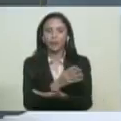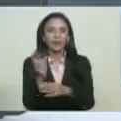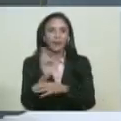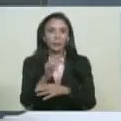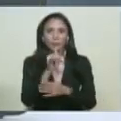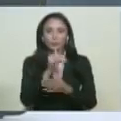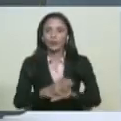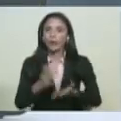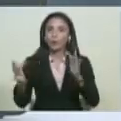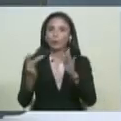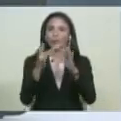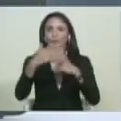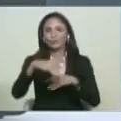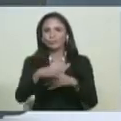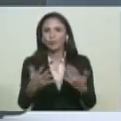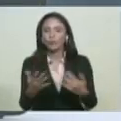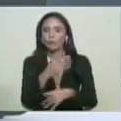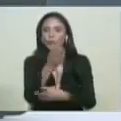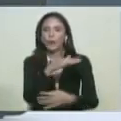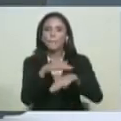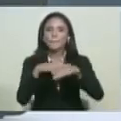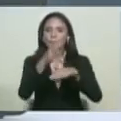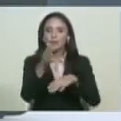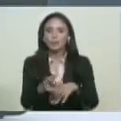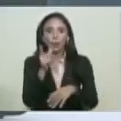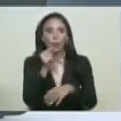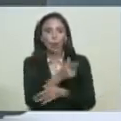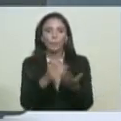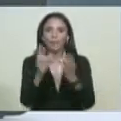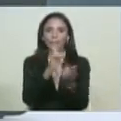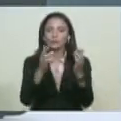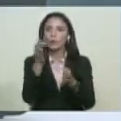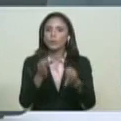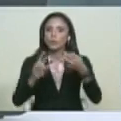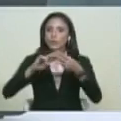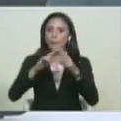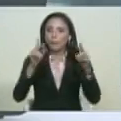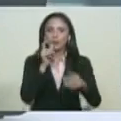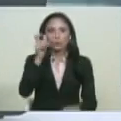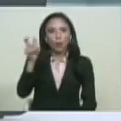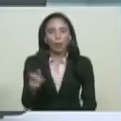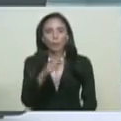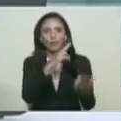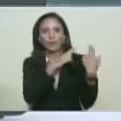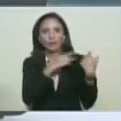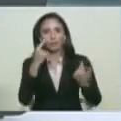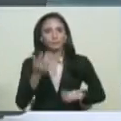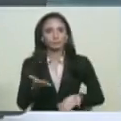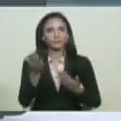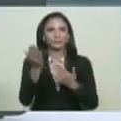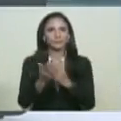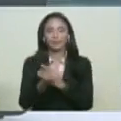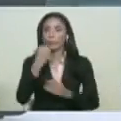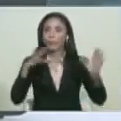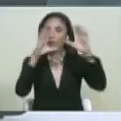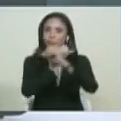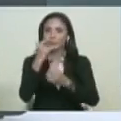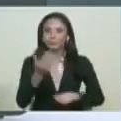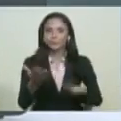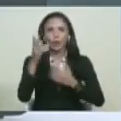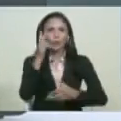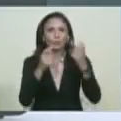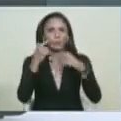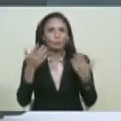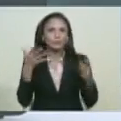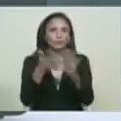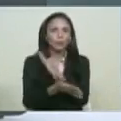inmediato vamos a establecer un contacto con el ministro de Relaciones Interiores, Justicia y Paz, Mayor General Néstor Reverol. Buenas noches, ministro. Le escuchamos para